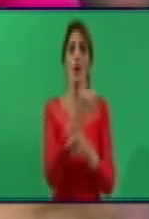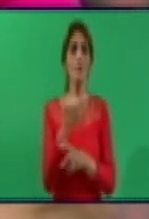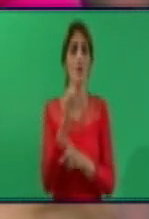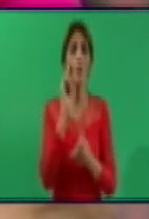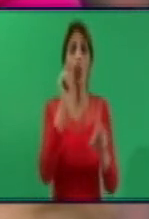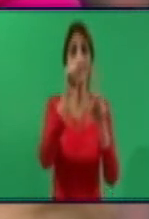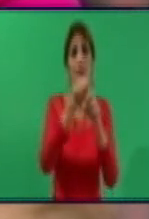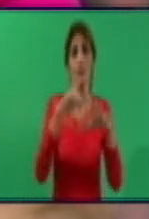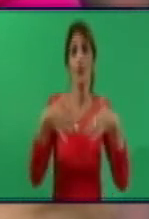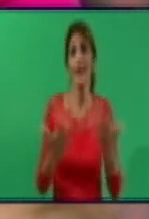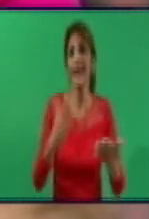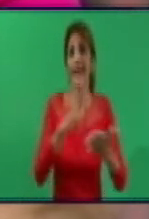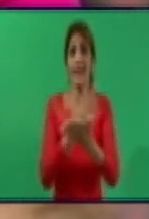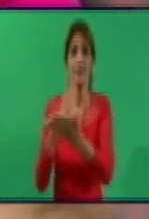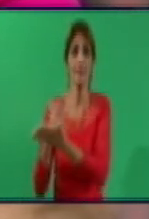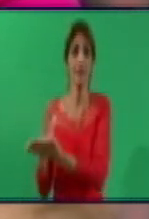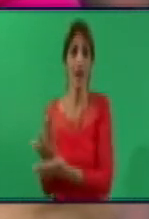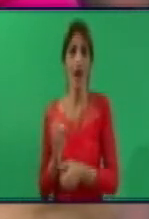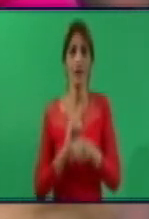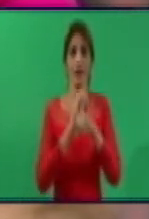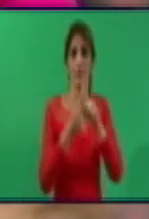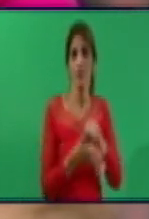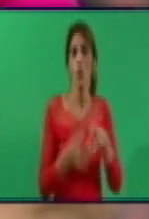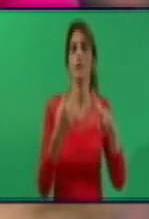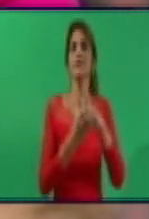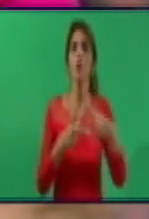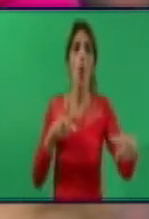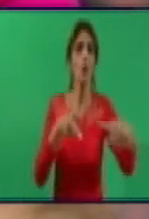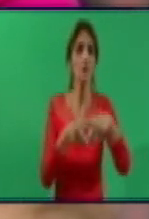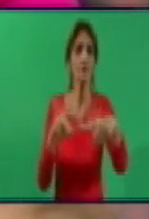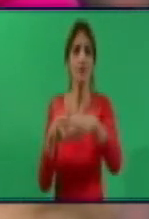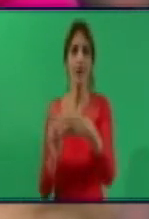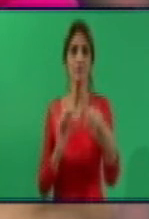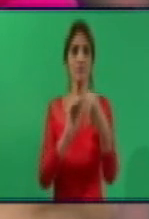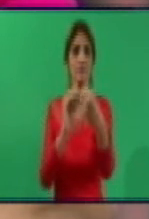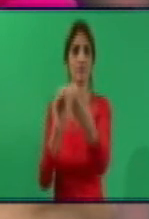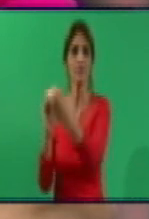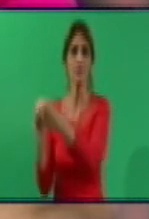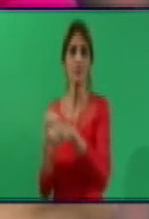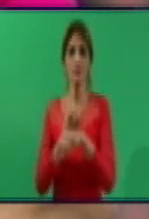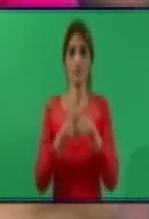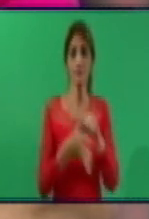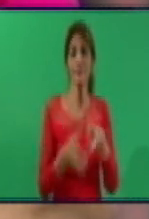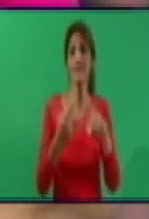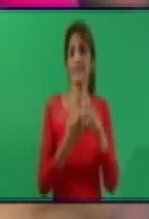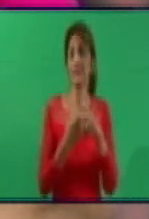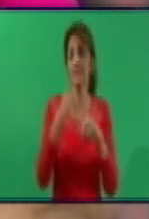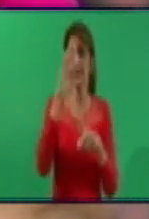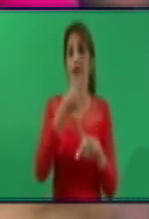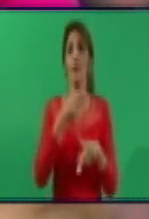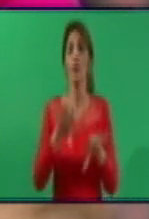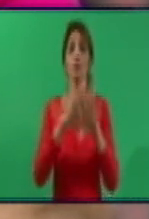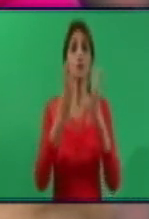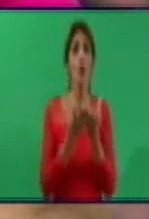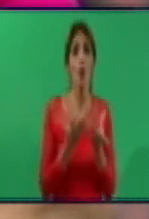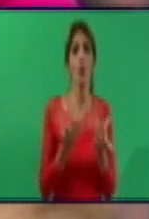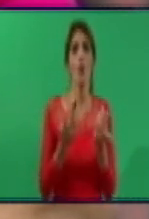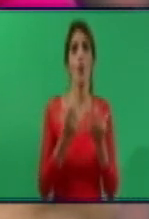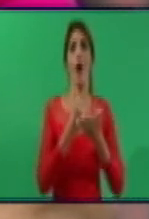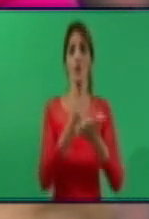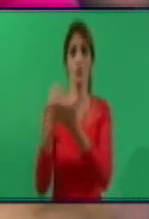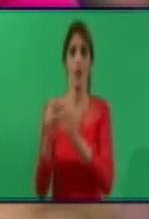eliminar este virus y cortar a tiempo las cadenas de contagio, si todos nos unimos y todos somos y ponemos lo que nos toca en cada momento,